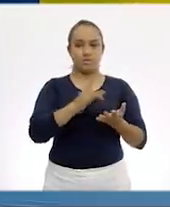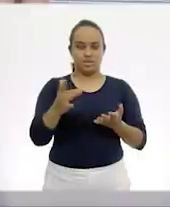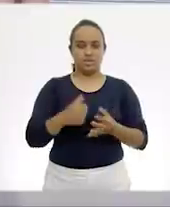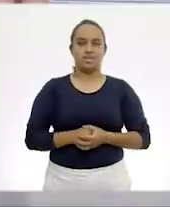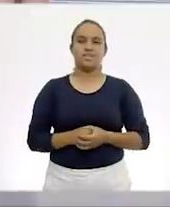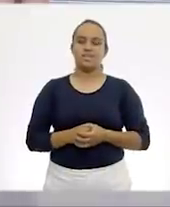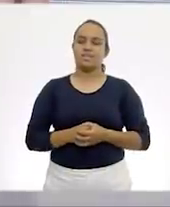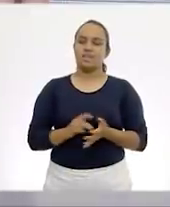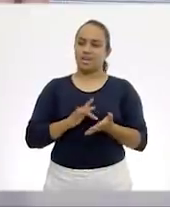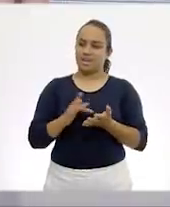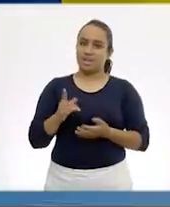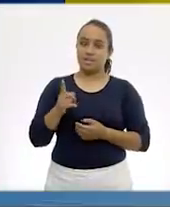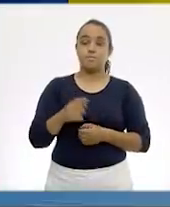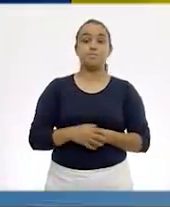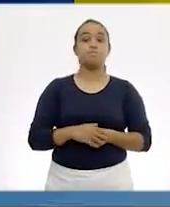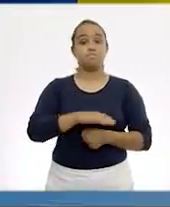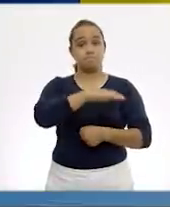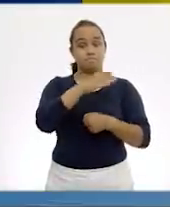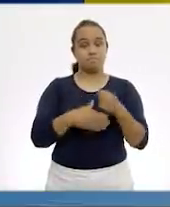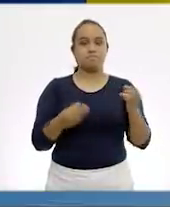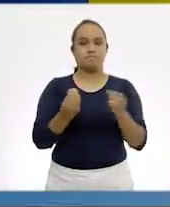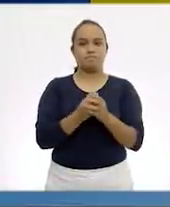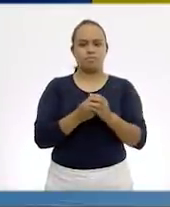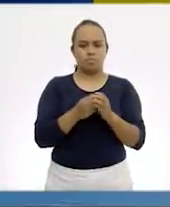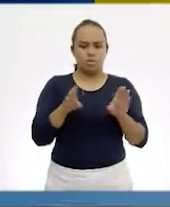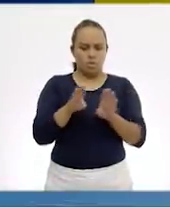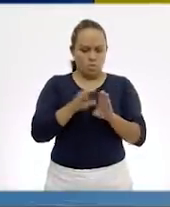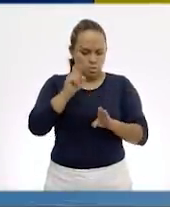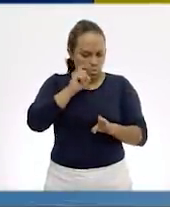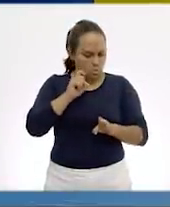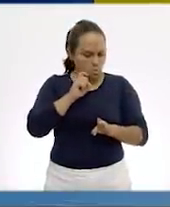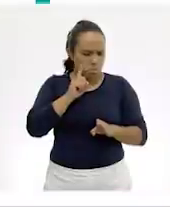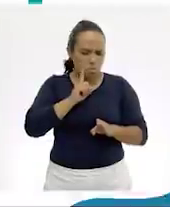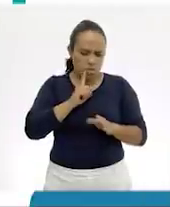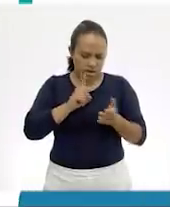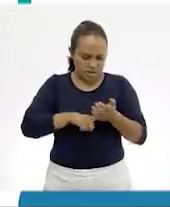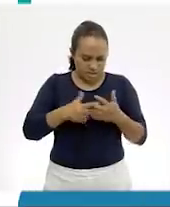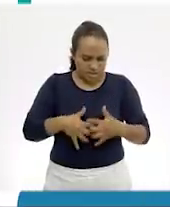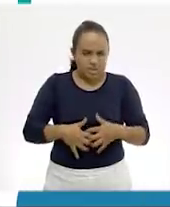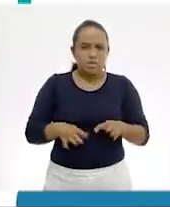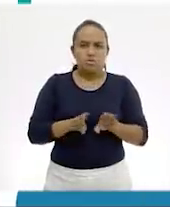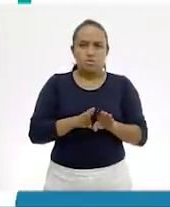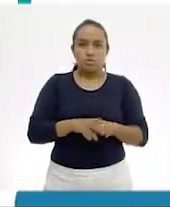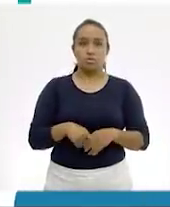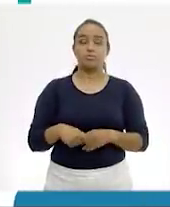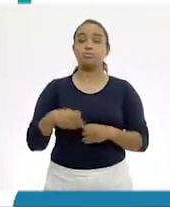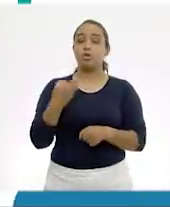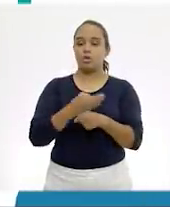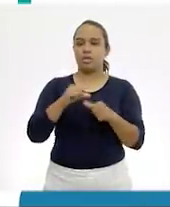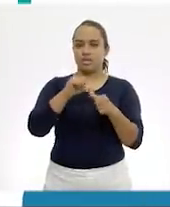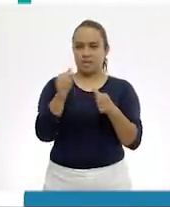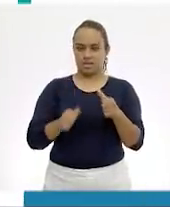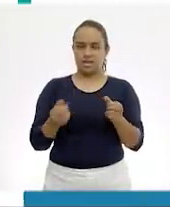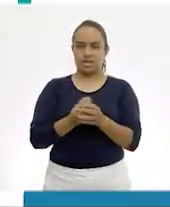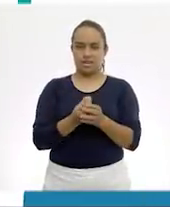Ana. Hemos terminado con el sistema sexual de las mujeres. A continuación, artes.